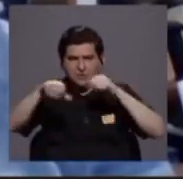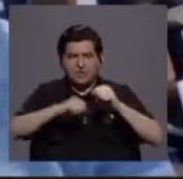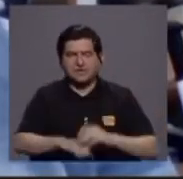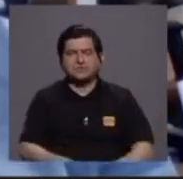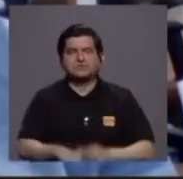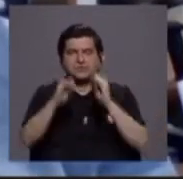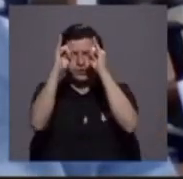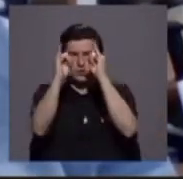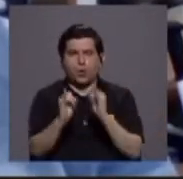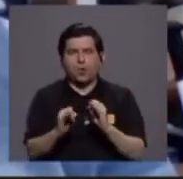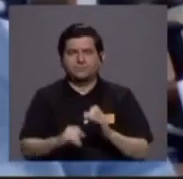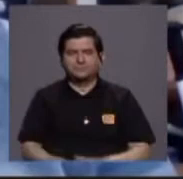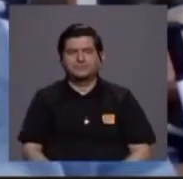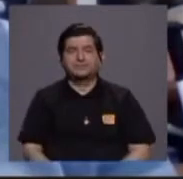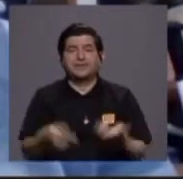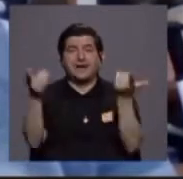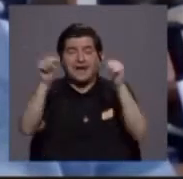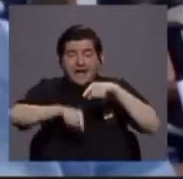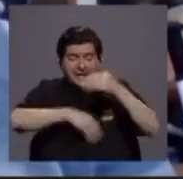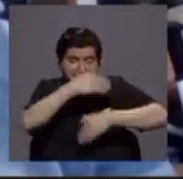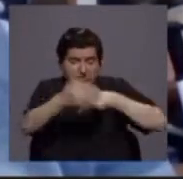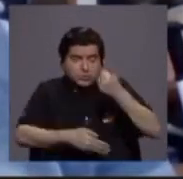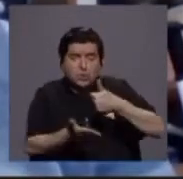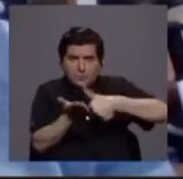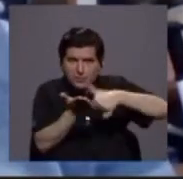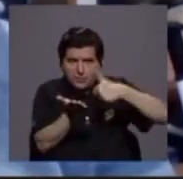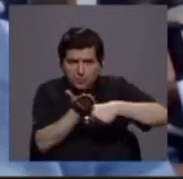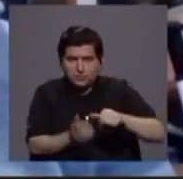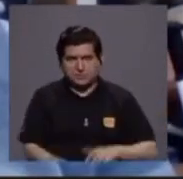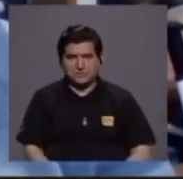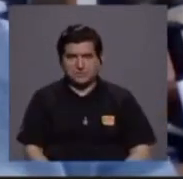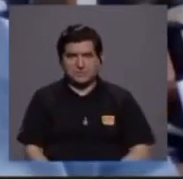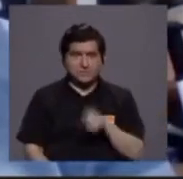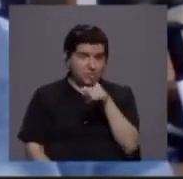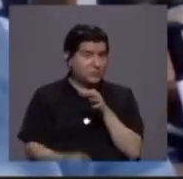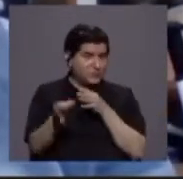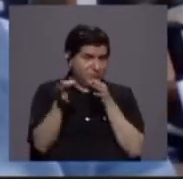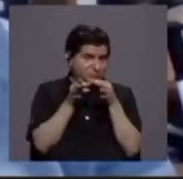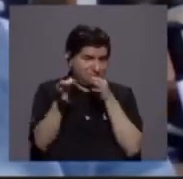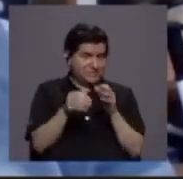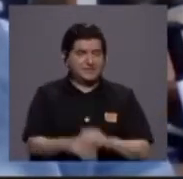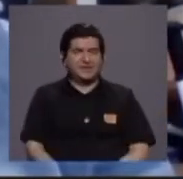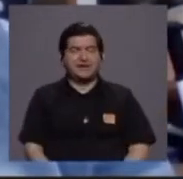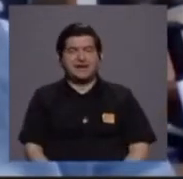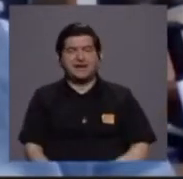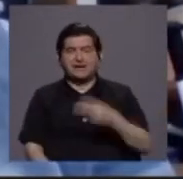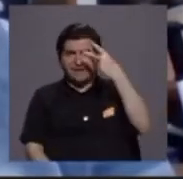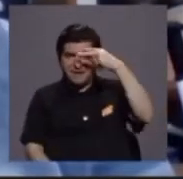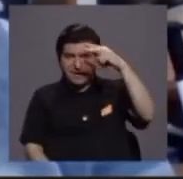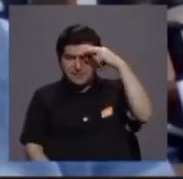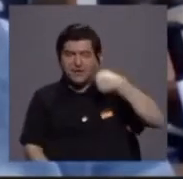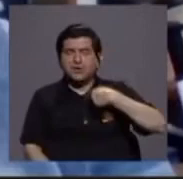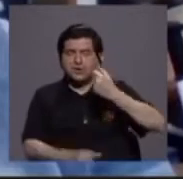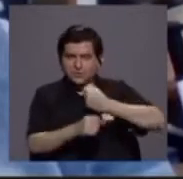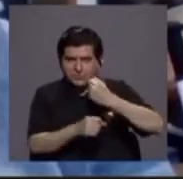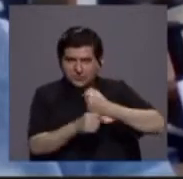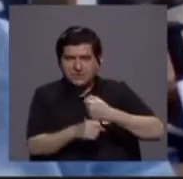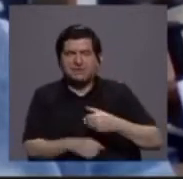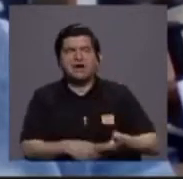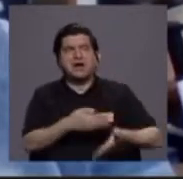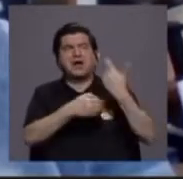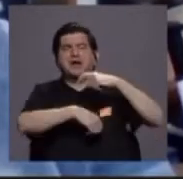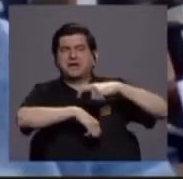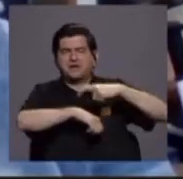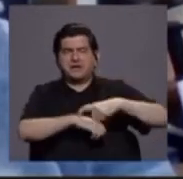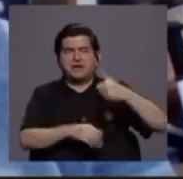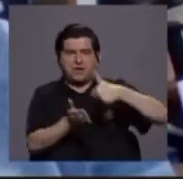individuales. Entonces, en el caso de un proceso electoral como el que describías, que en el caso mexicano que yo trabajé en aquel entonces, era